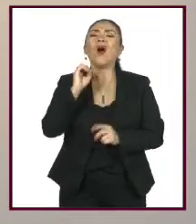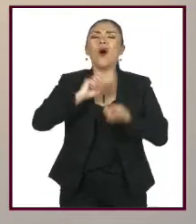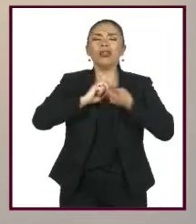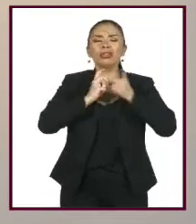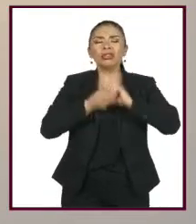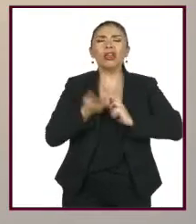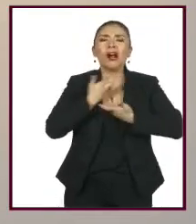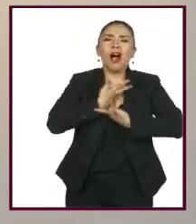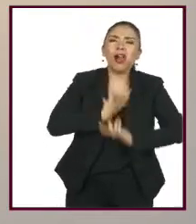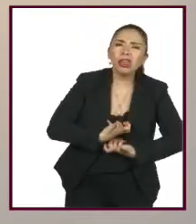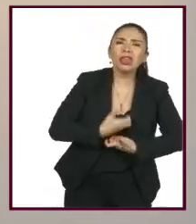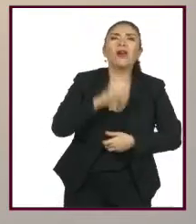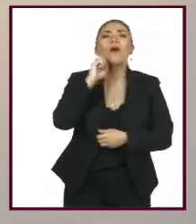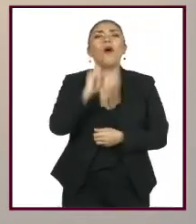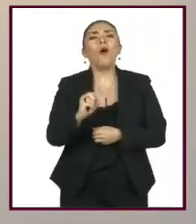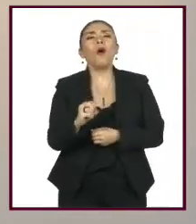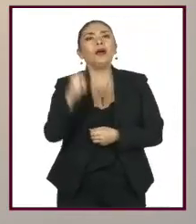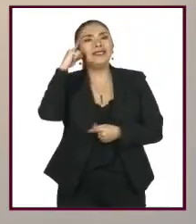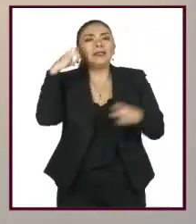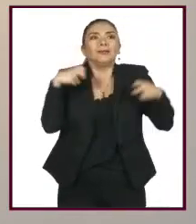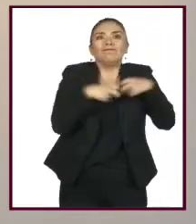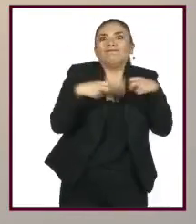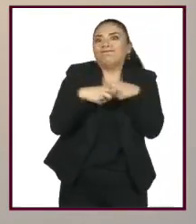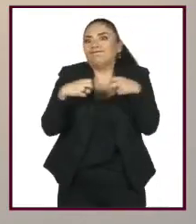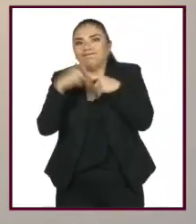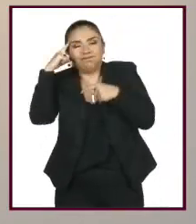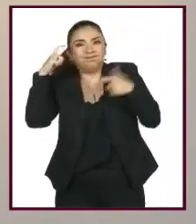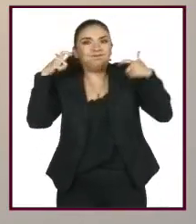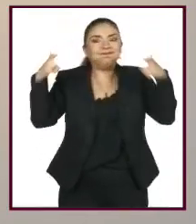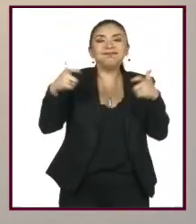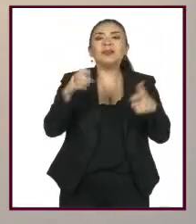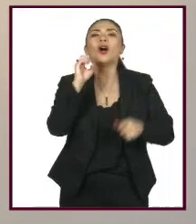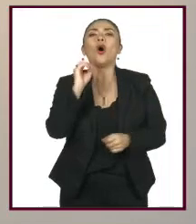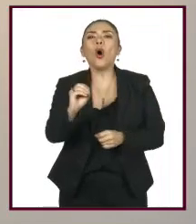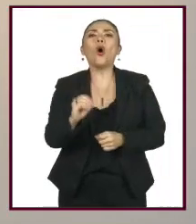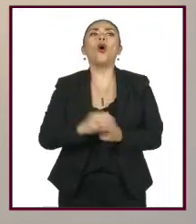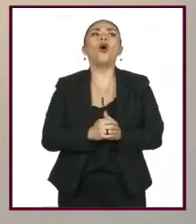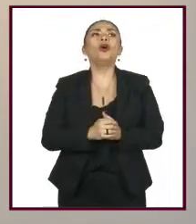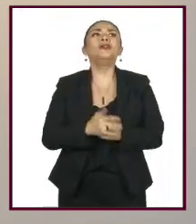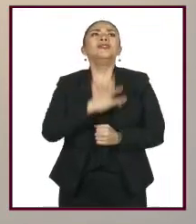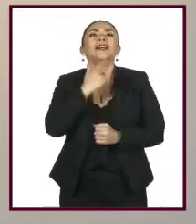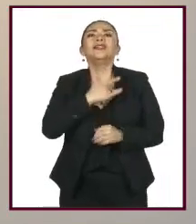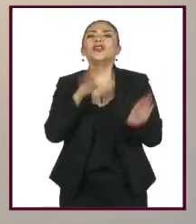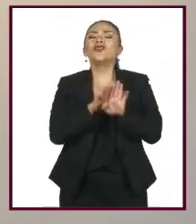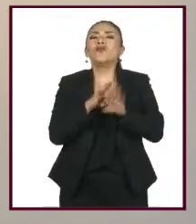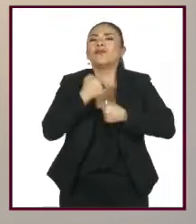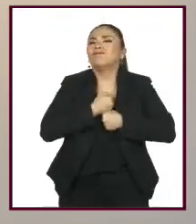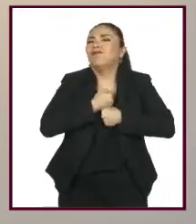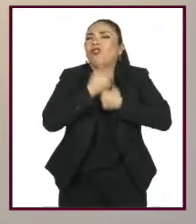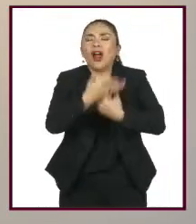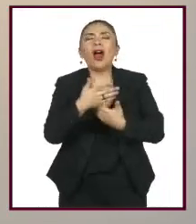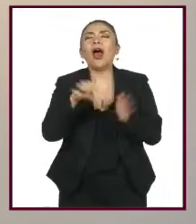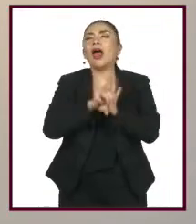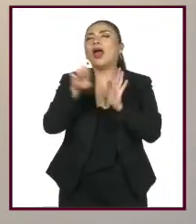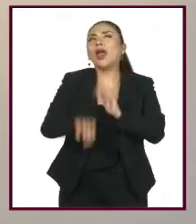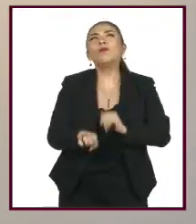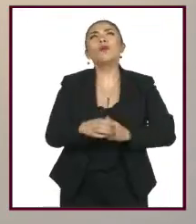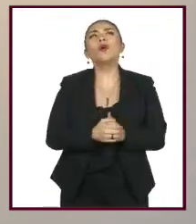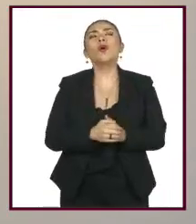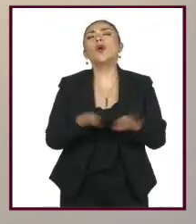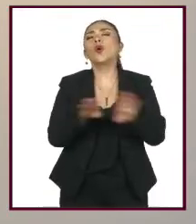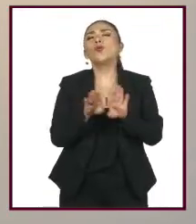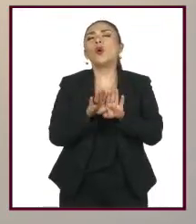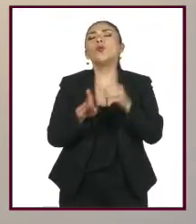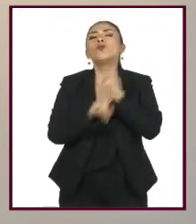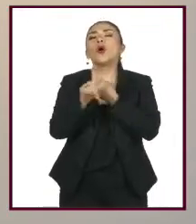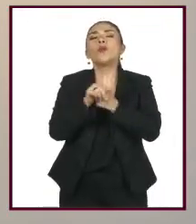depresivo, los trastornos por ansiedad también, los trastornos externalizados, dentro de los cuales podemos encontrar el